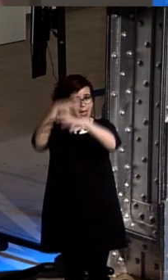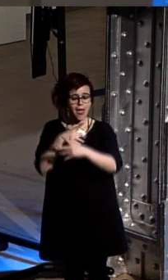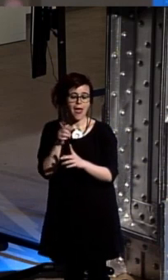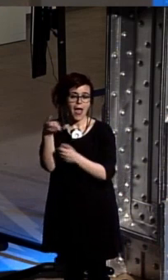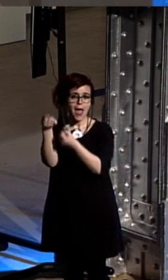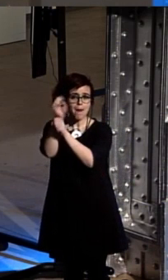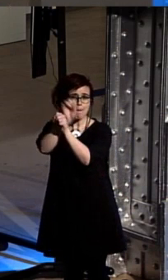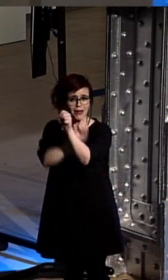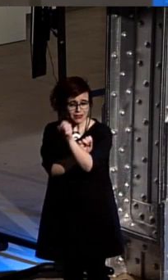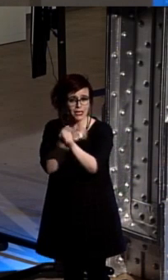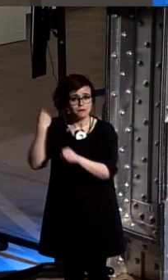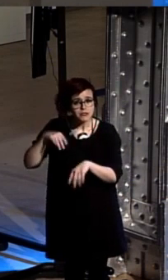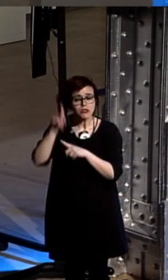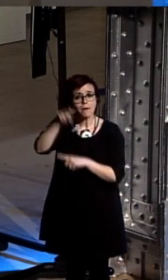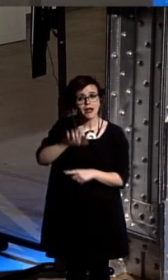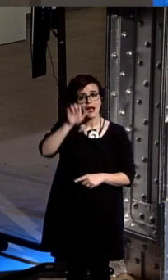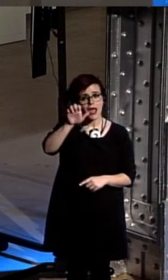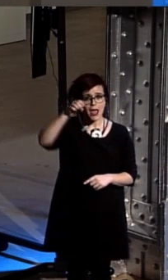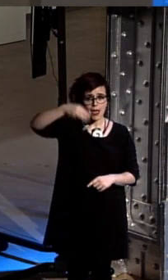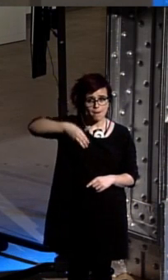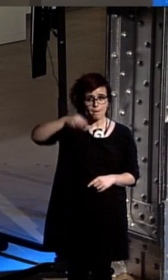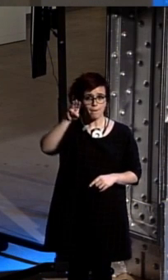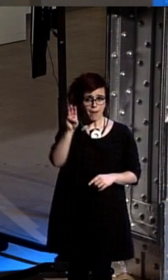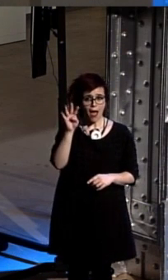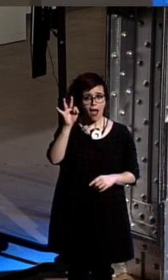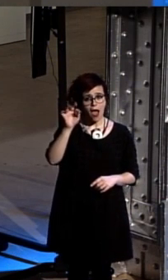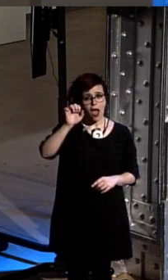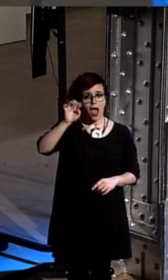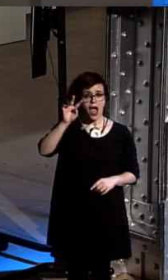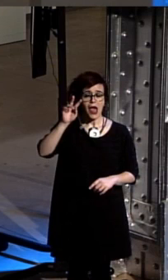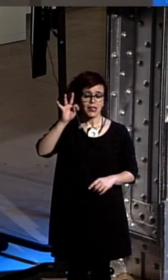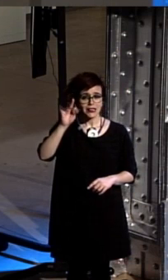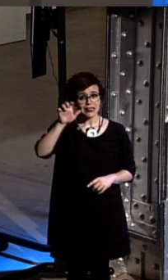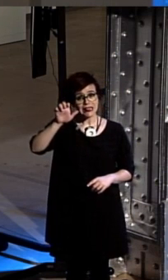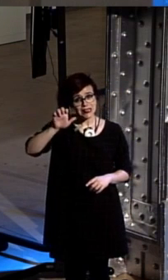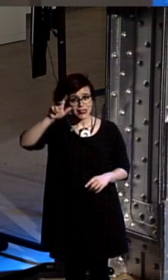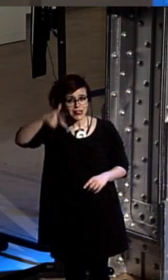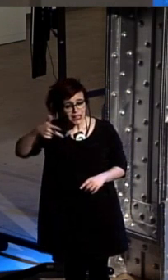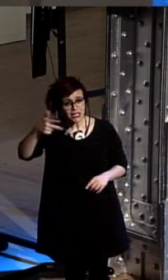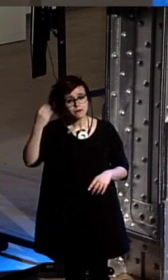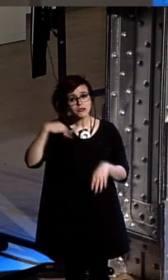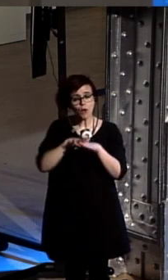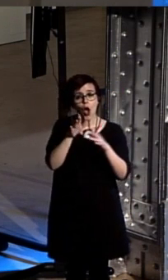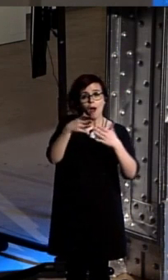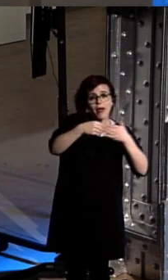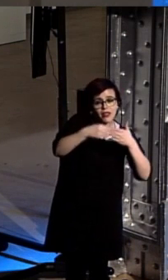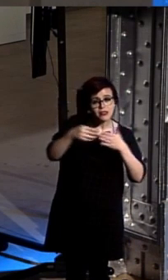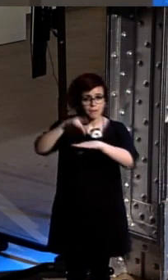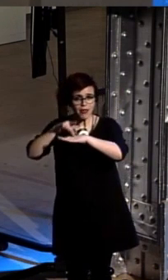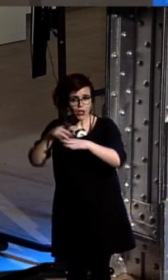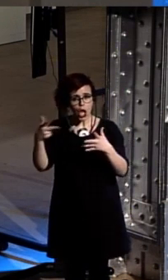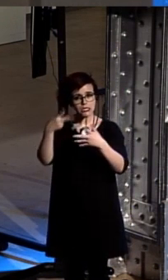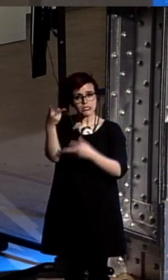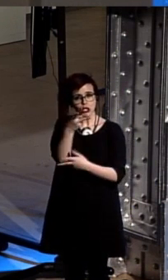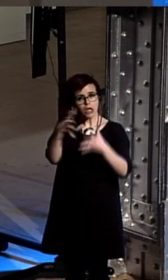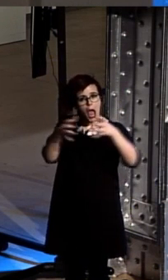empresa, Empathetics, que utiliza este tipo de técnicas para mejorar la conexión, la comunicación entre pacientes y médicos.